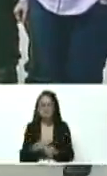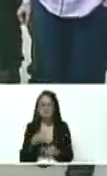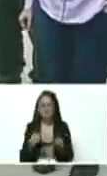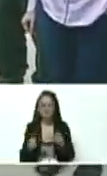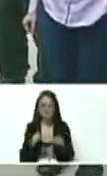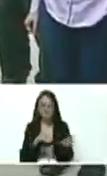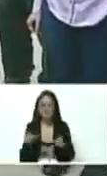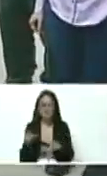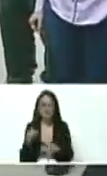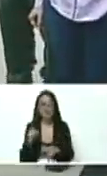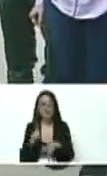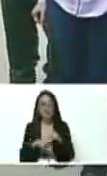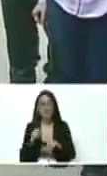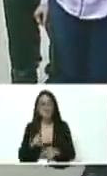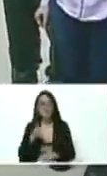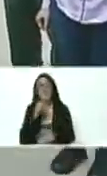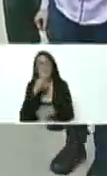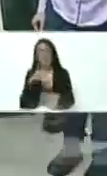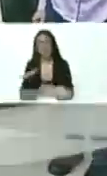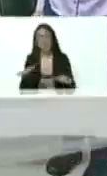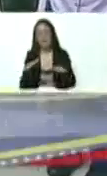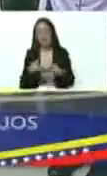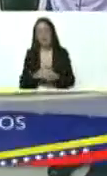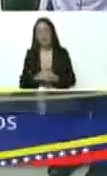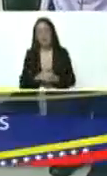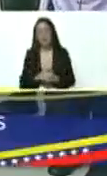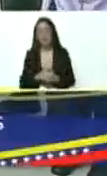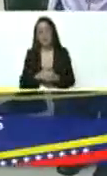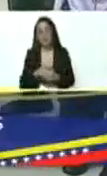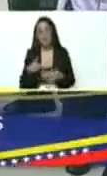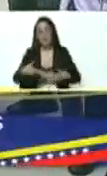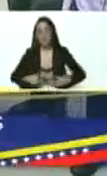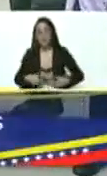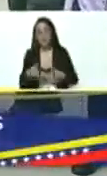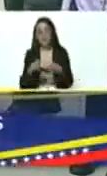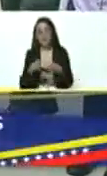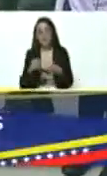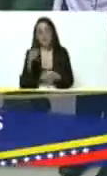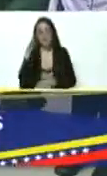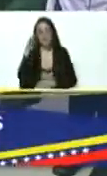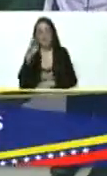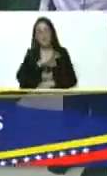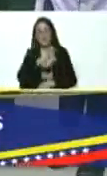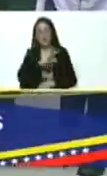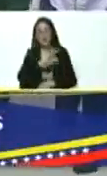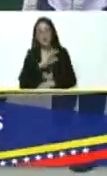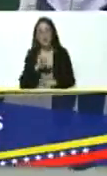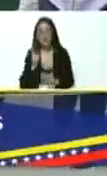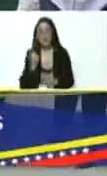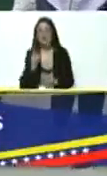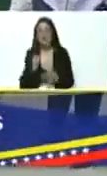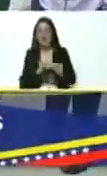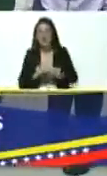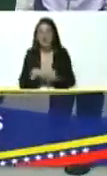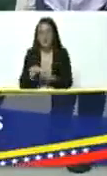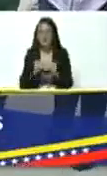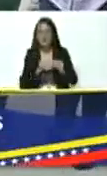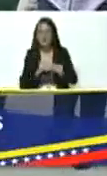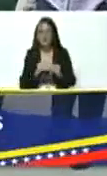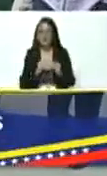que es uno de los productos más maravillosos de este esfuerzo de las bricomiles. No solo vamos a reparar, a arreglar,